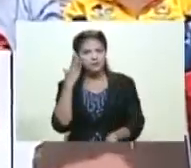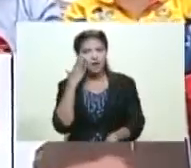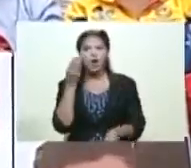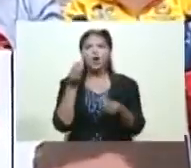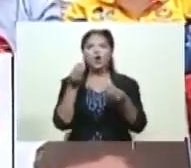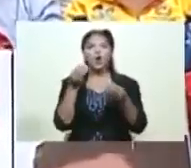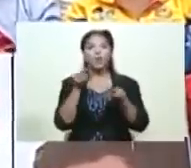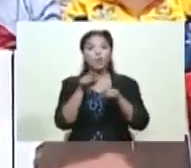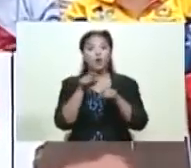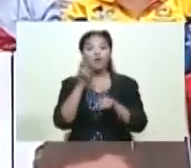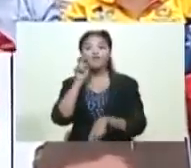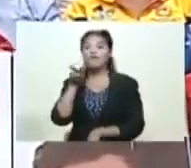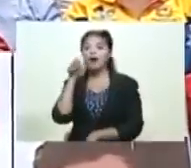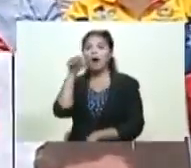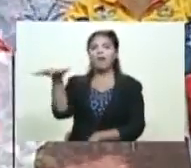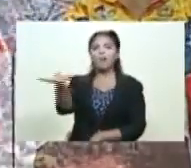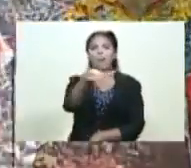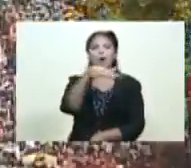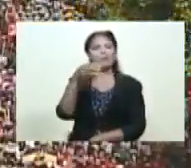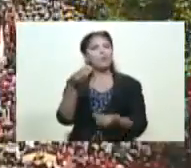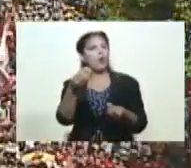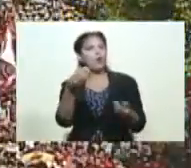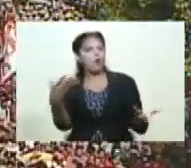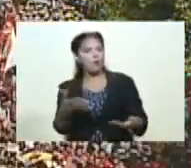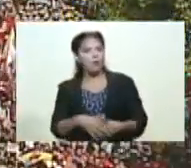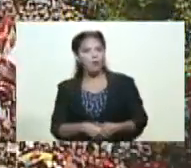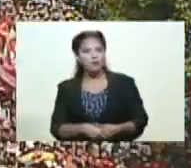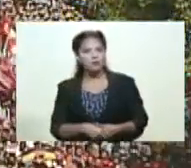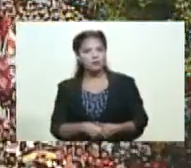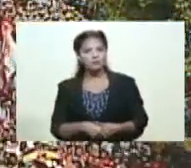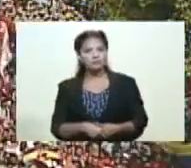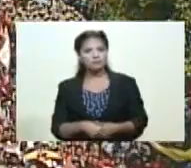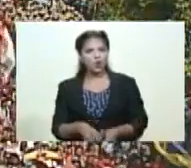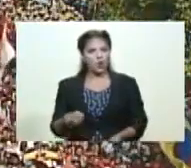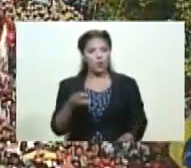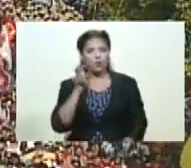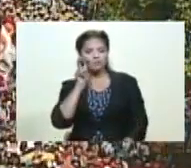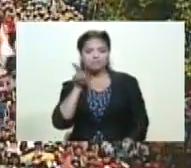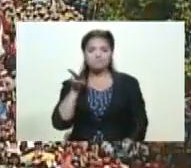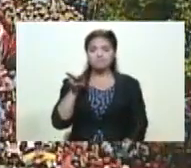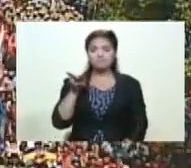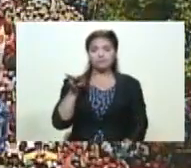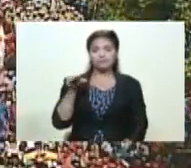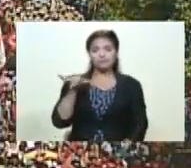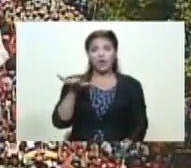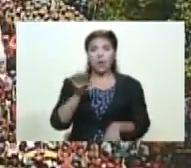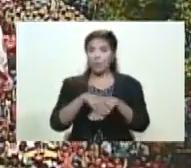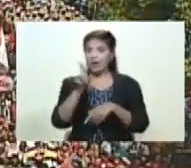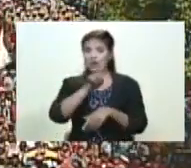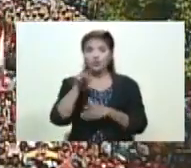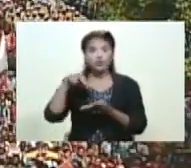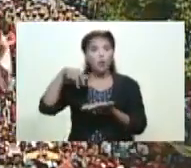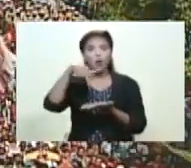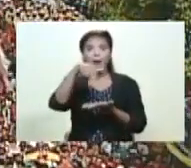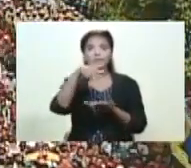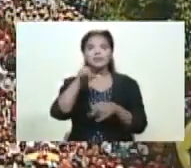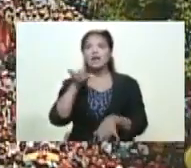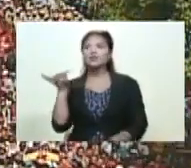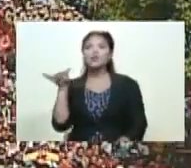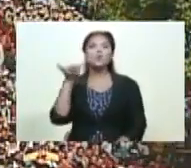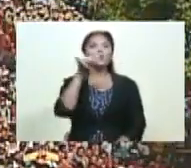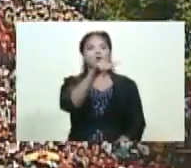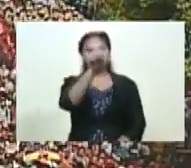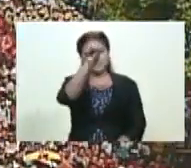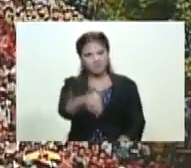ven al pueblo, ¿verdad? Ellos lo ven por encima del hombro, porque ellos no caminan, ellos vuelan.